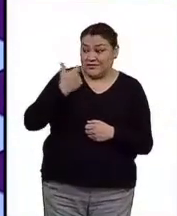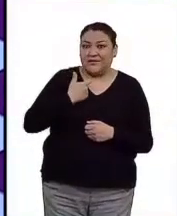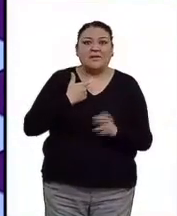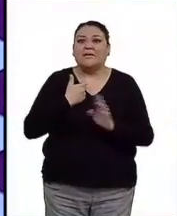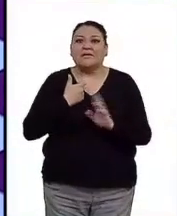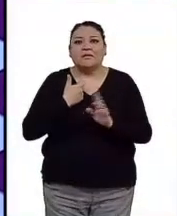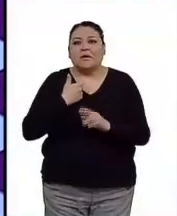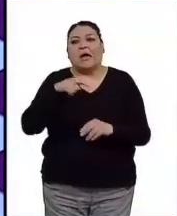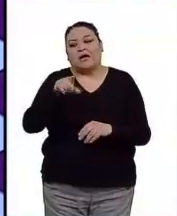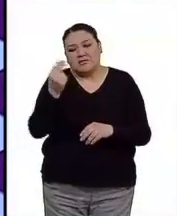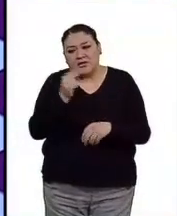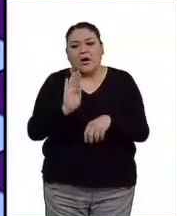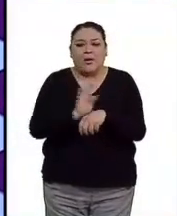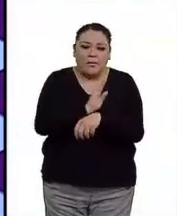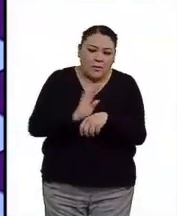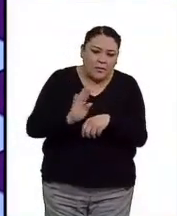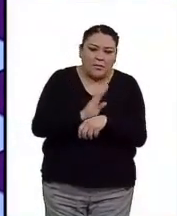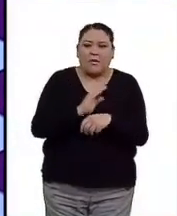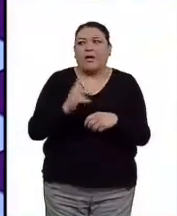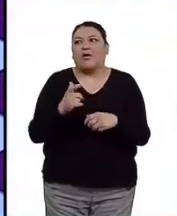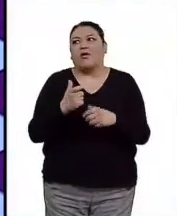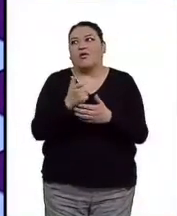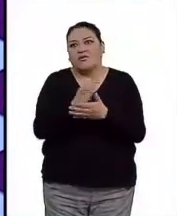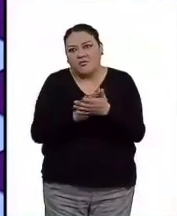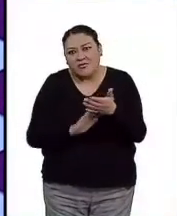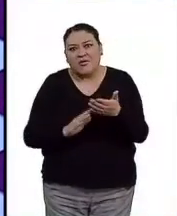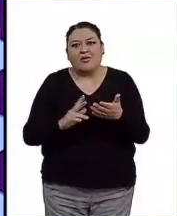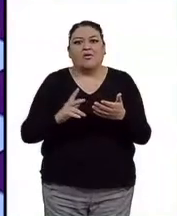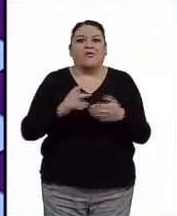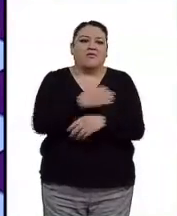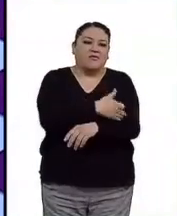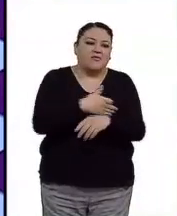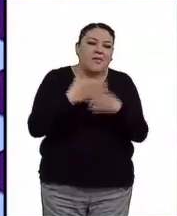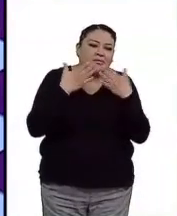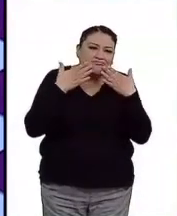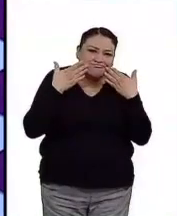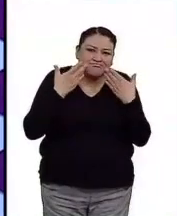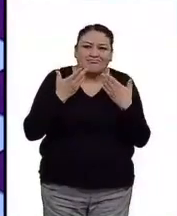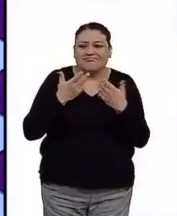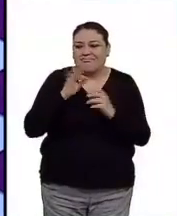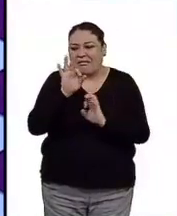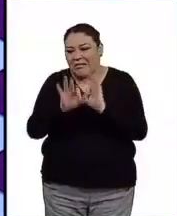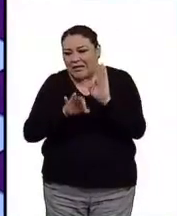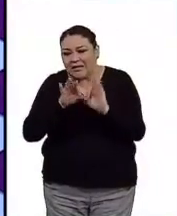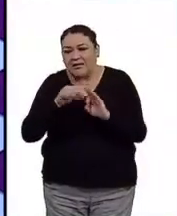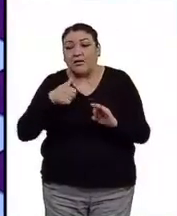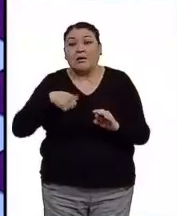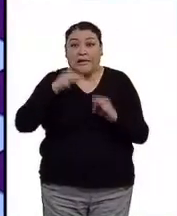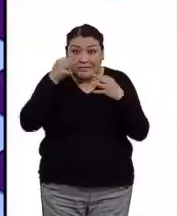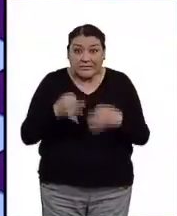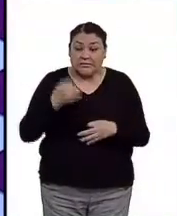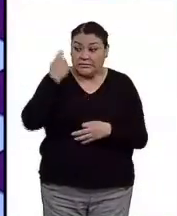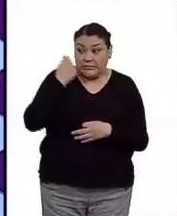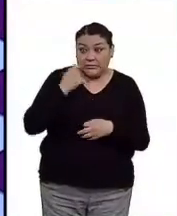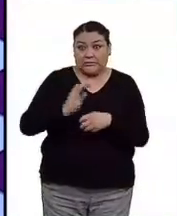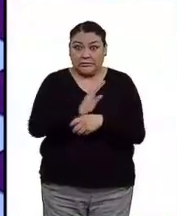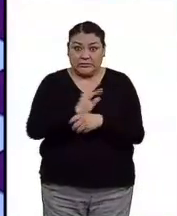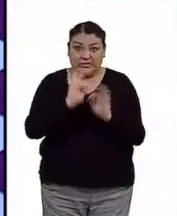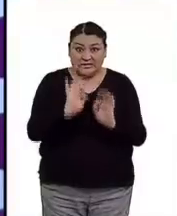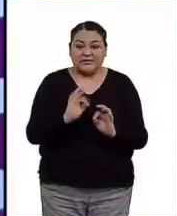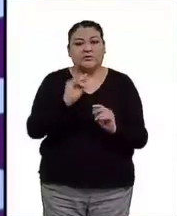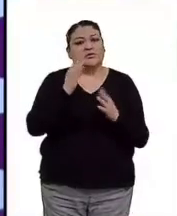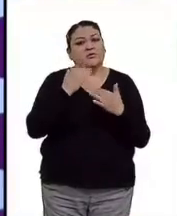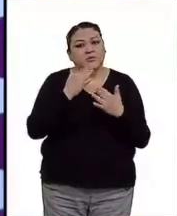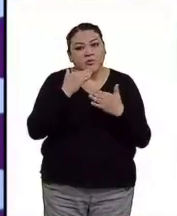programa social, del empleo precario, de la buena voluntad de nuestras vecinas o familiares. Entonces, incluso este menor acceso al